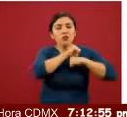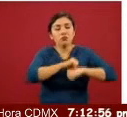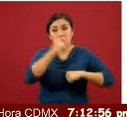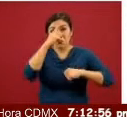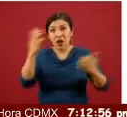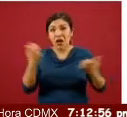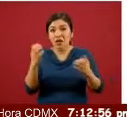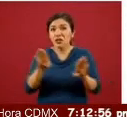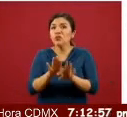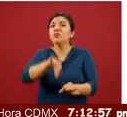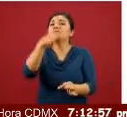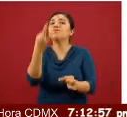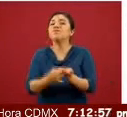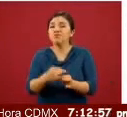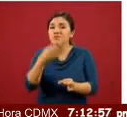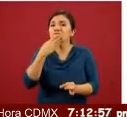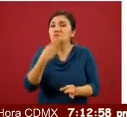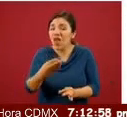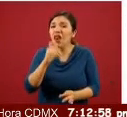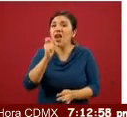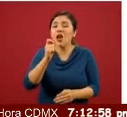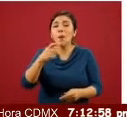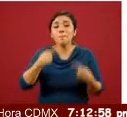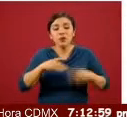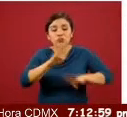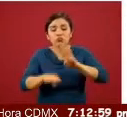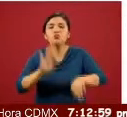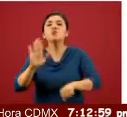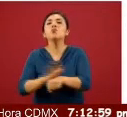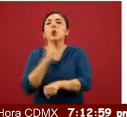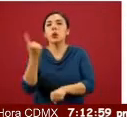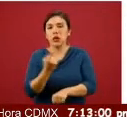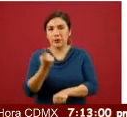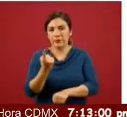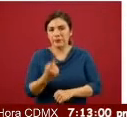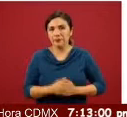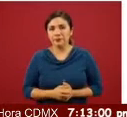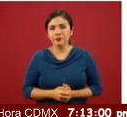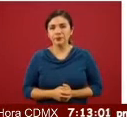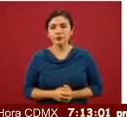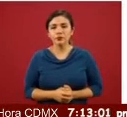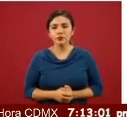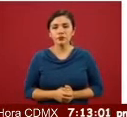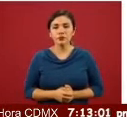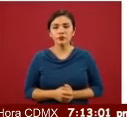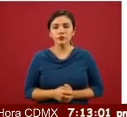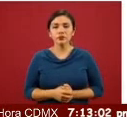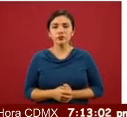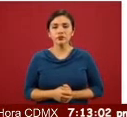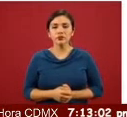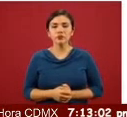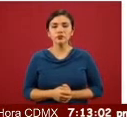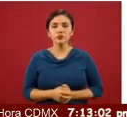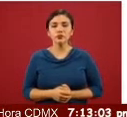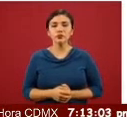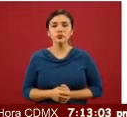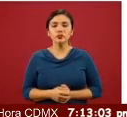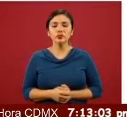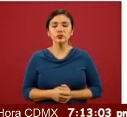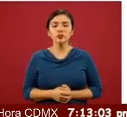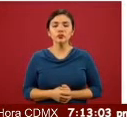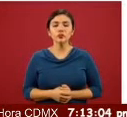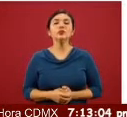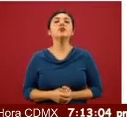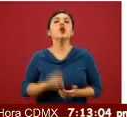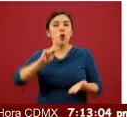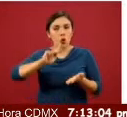una confirmación de los casos. Veamos la siguiente diapositiva. Tenemos esta distribución,